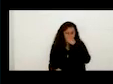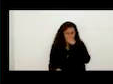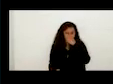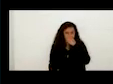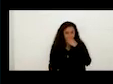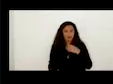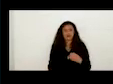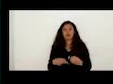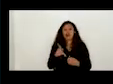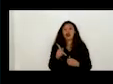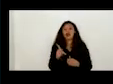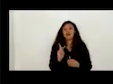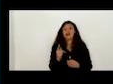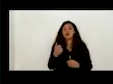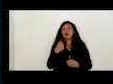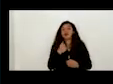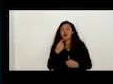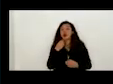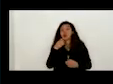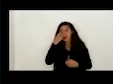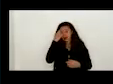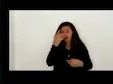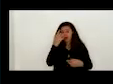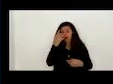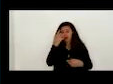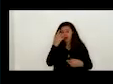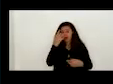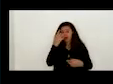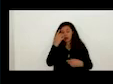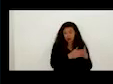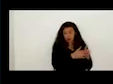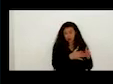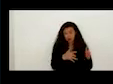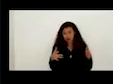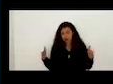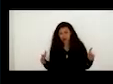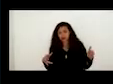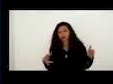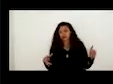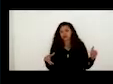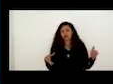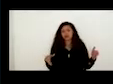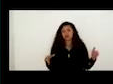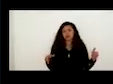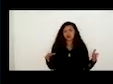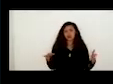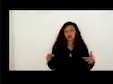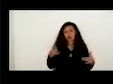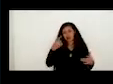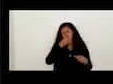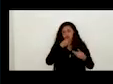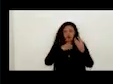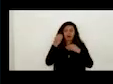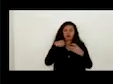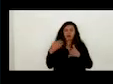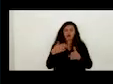utilice para quemarlos o freírlos a lo largo de los diferentes tipos de alimentos que voy a preparar,